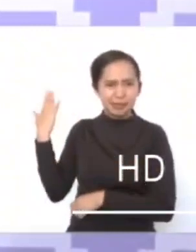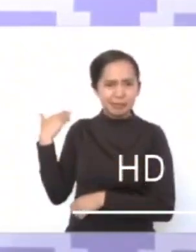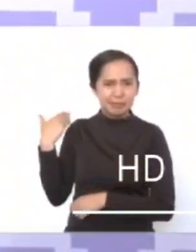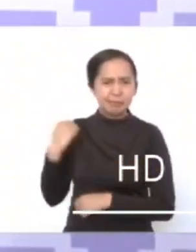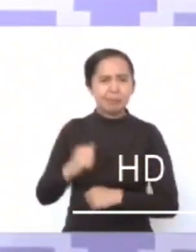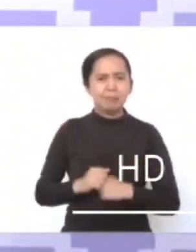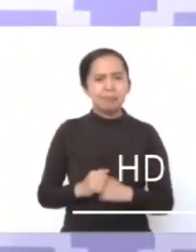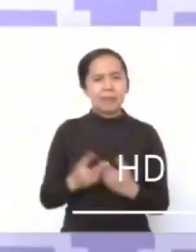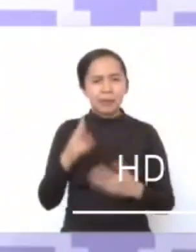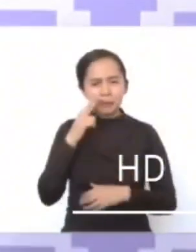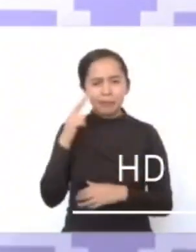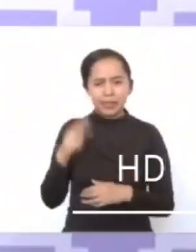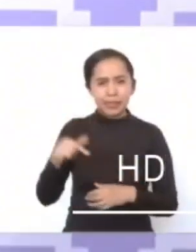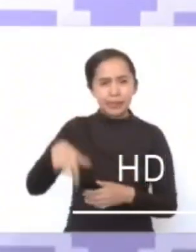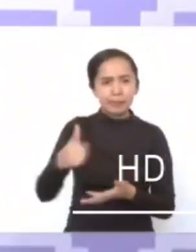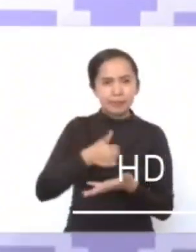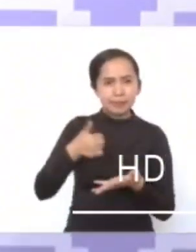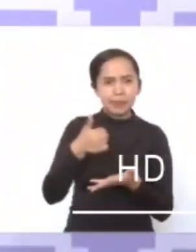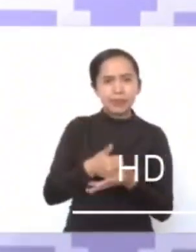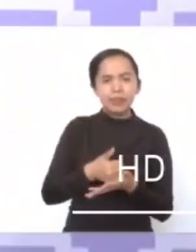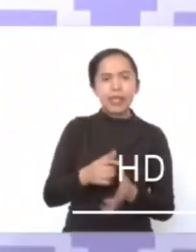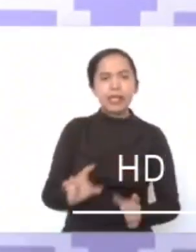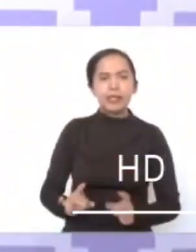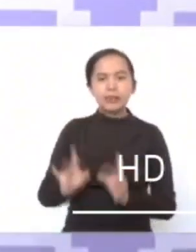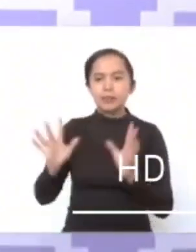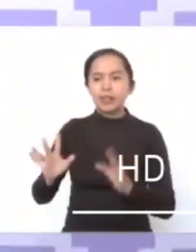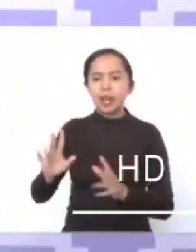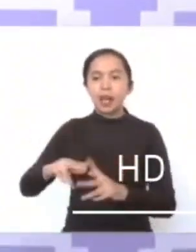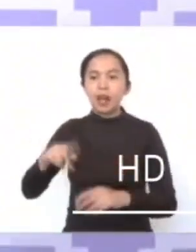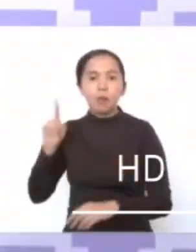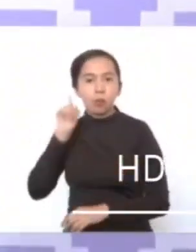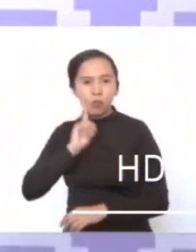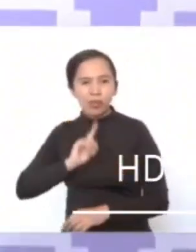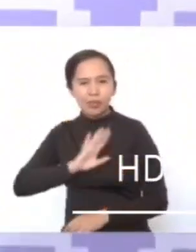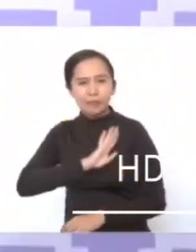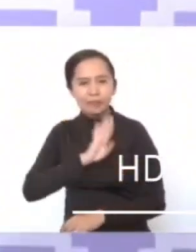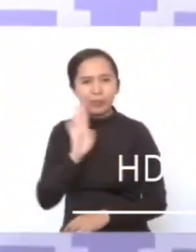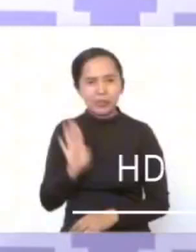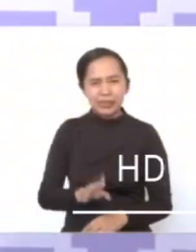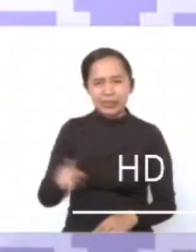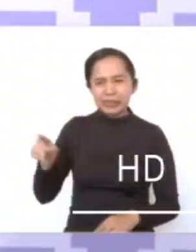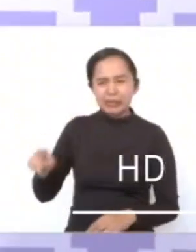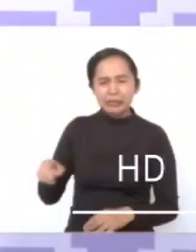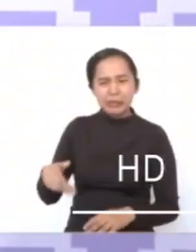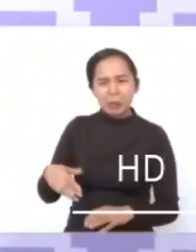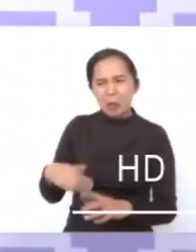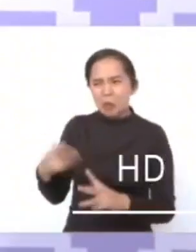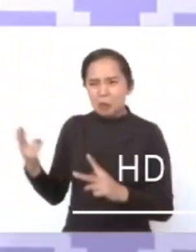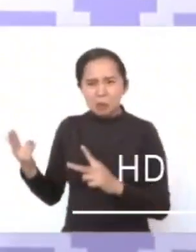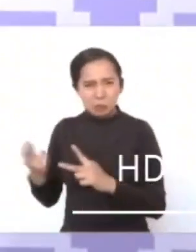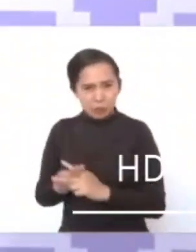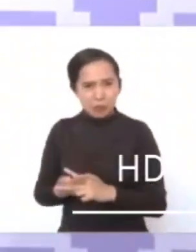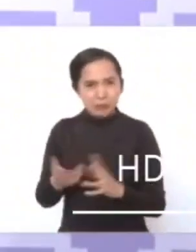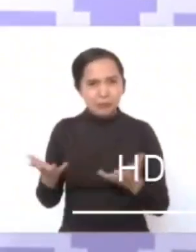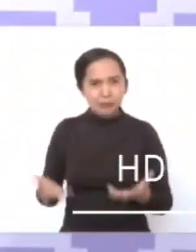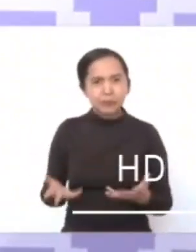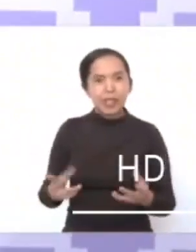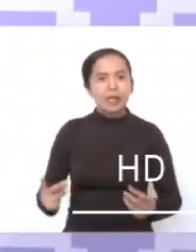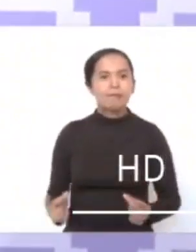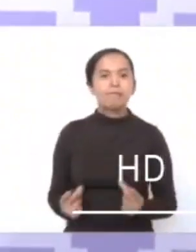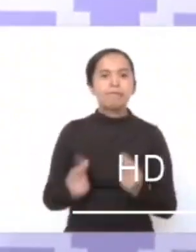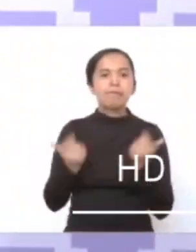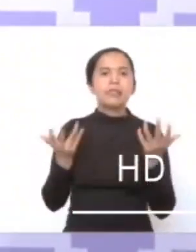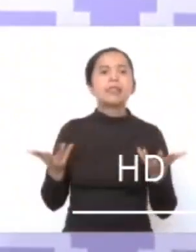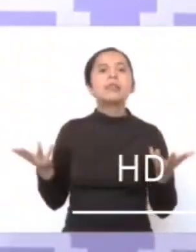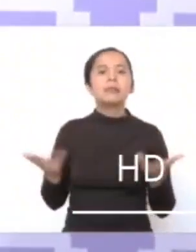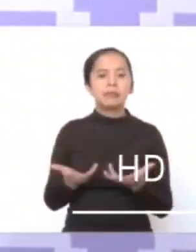en esta ciudad, cuando ocurre la muerte violenta de una mujer, Inmediatamente